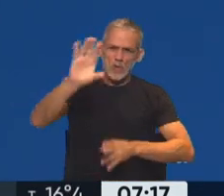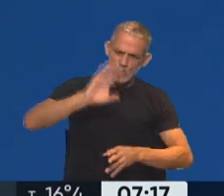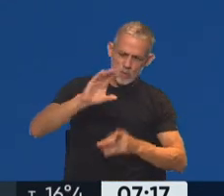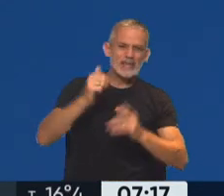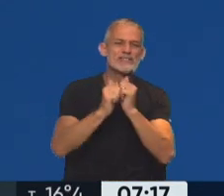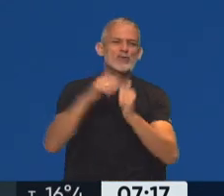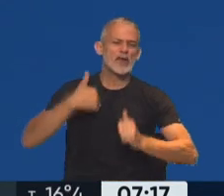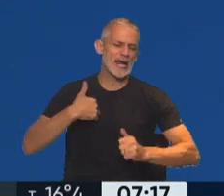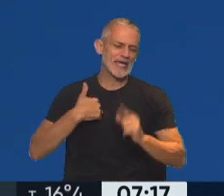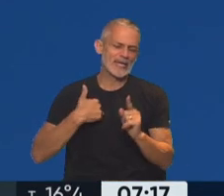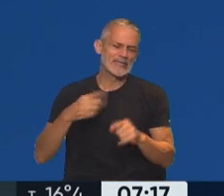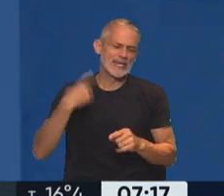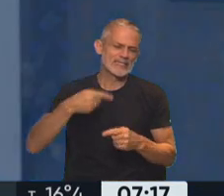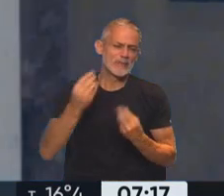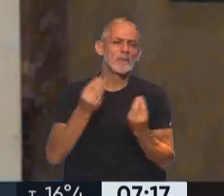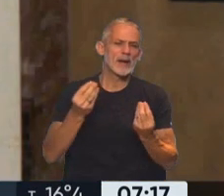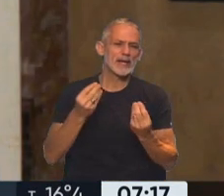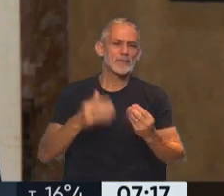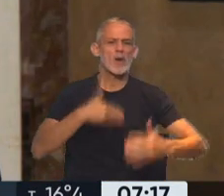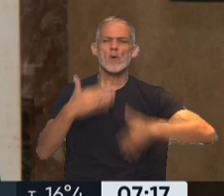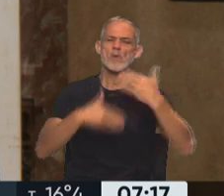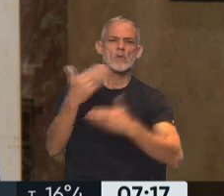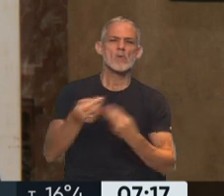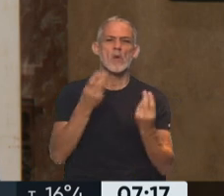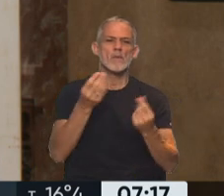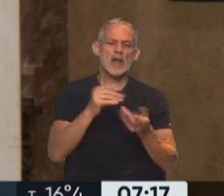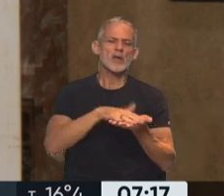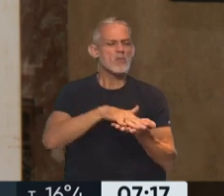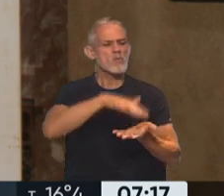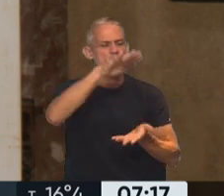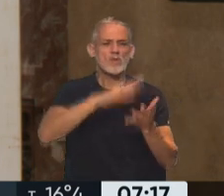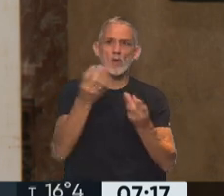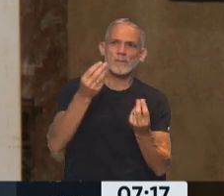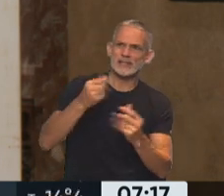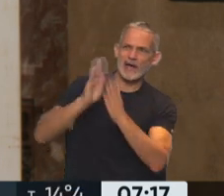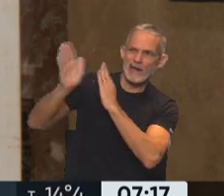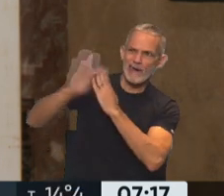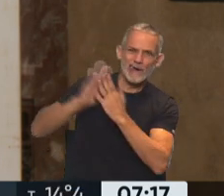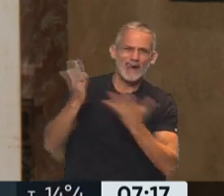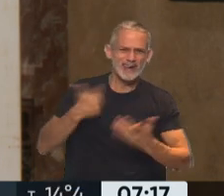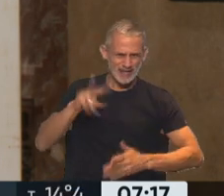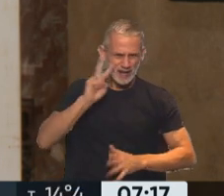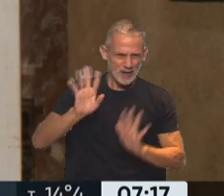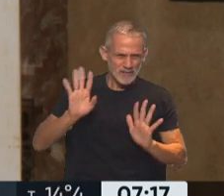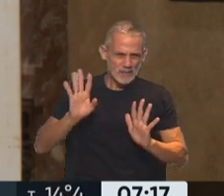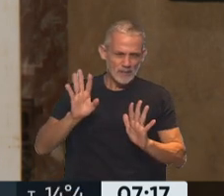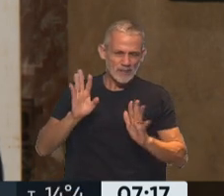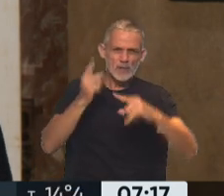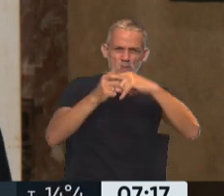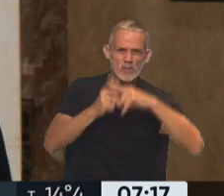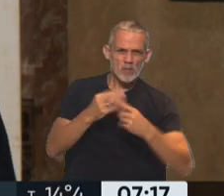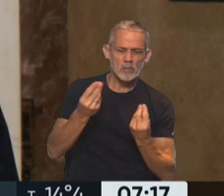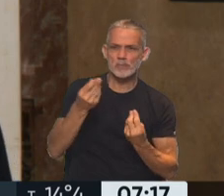historia argentina para llevar adelante procesos de acumulación financiera y fuga de capitales cuando uno mira la